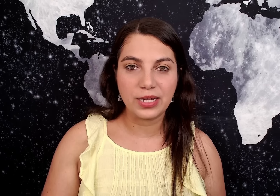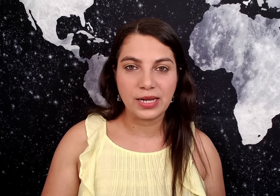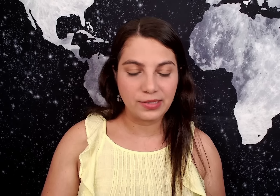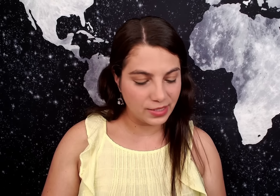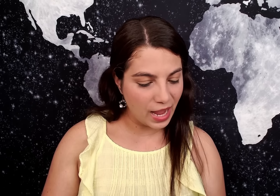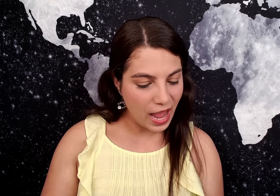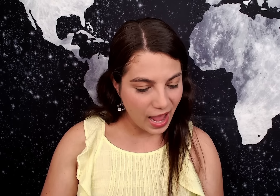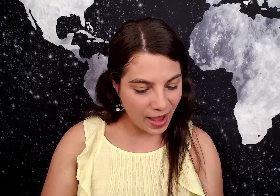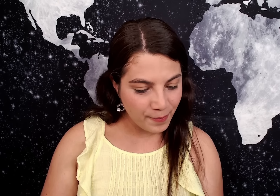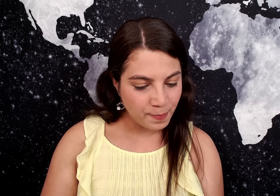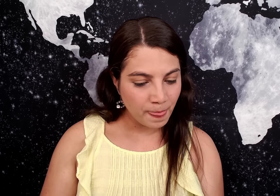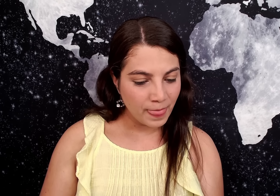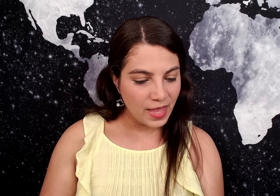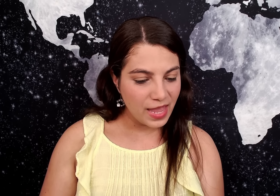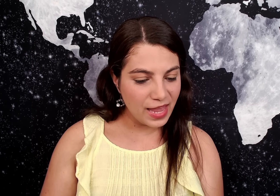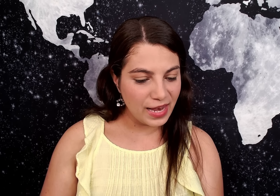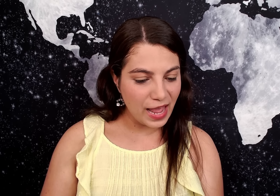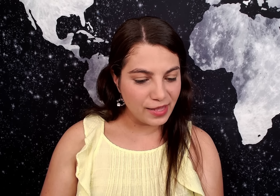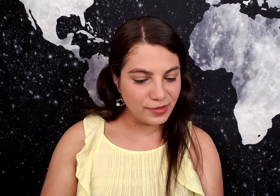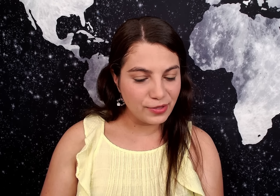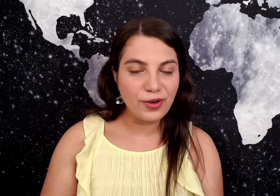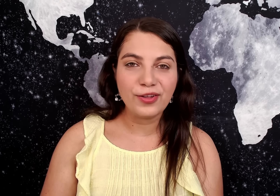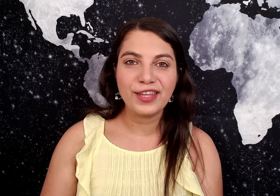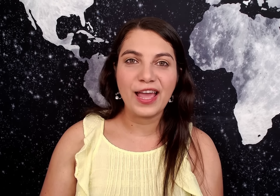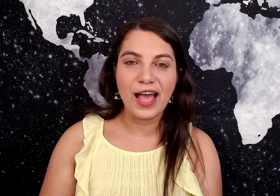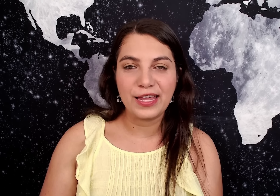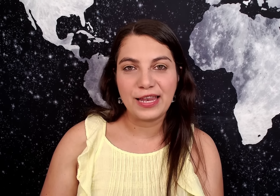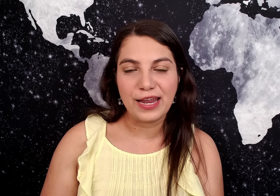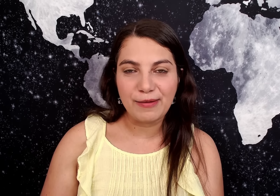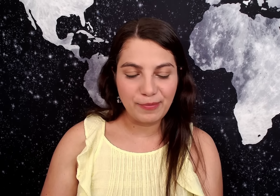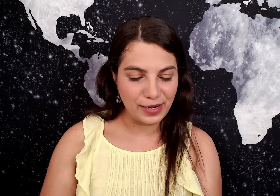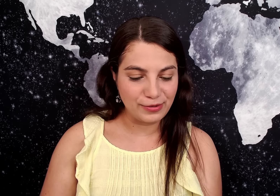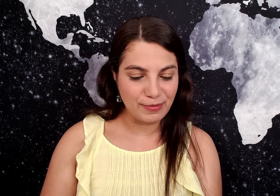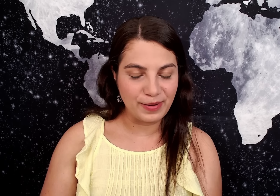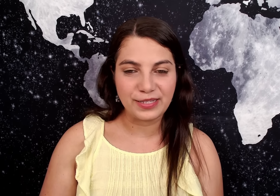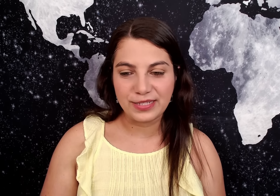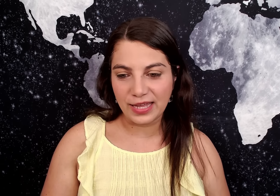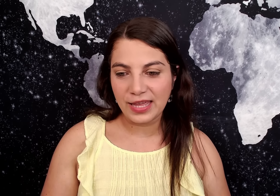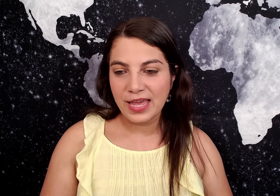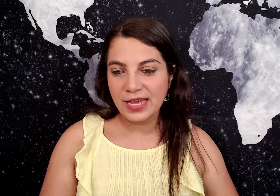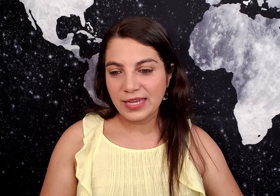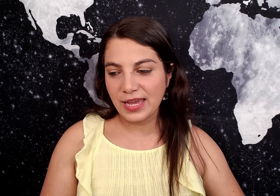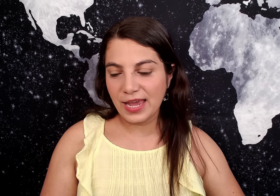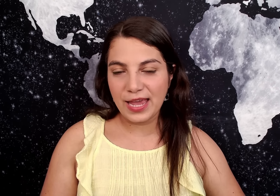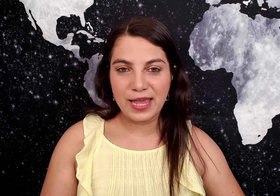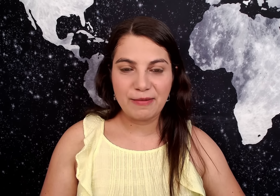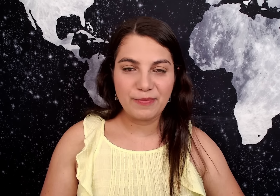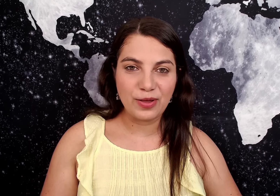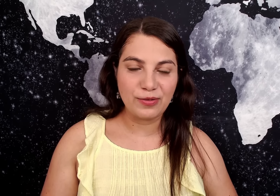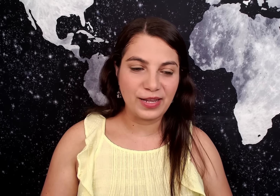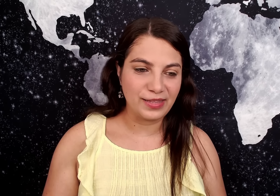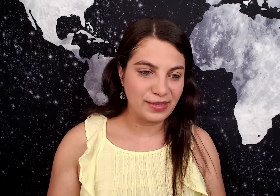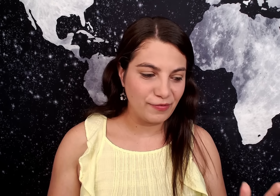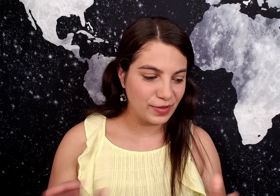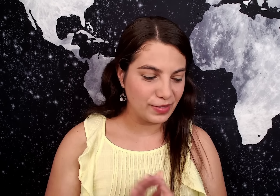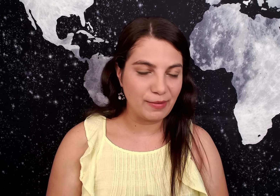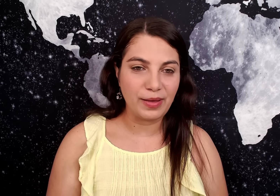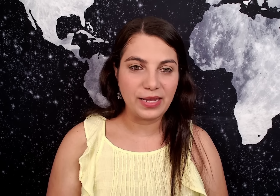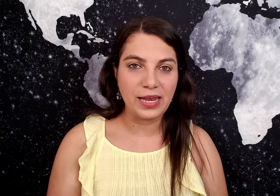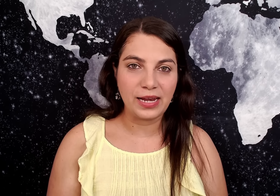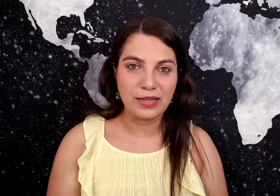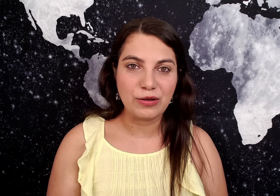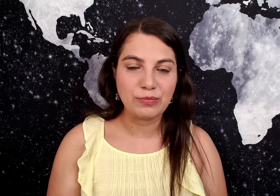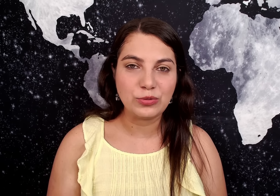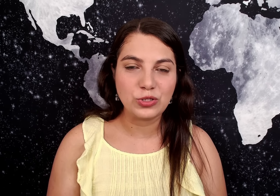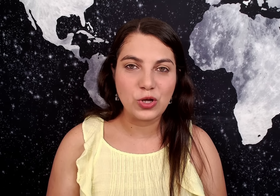También muchas gracias a el ácido de Aguilares por el super chat que envió durante este fin de